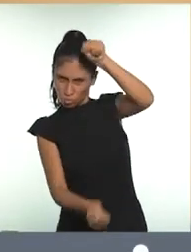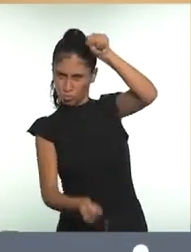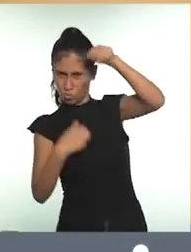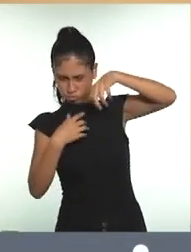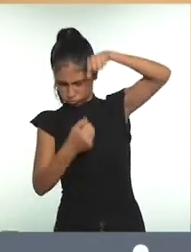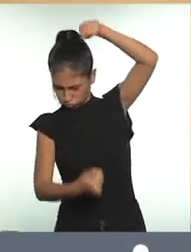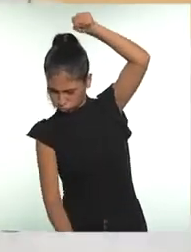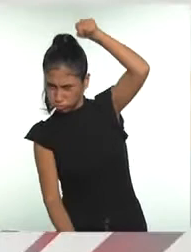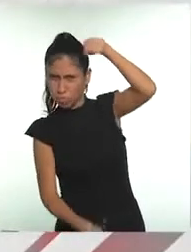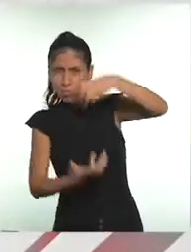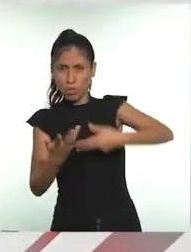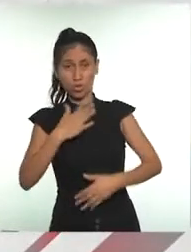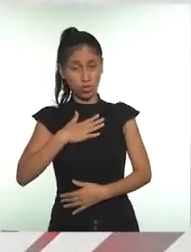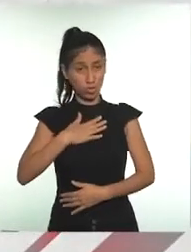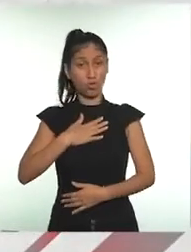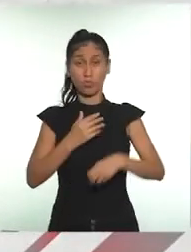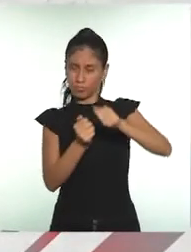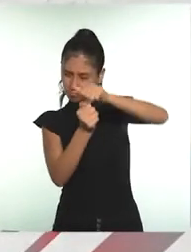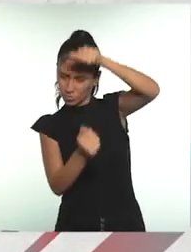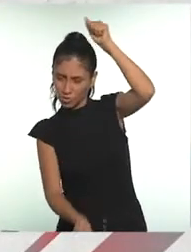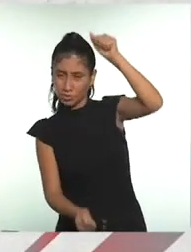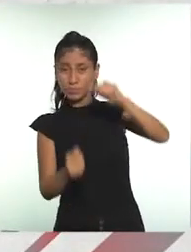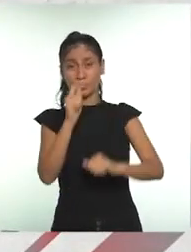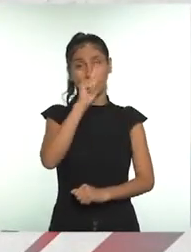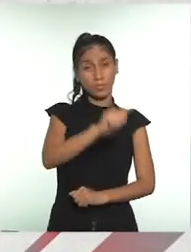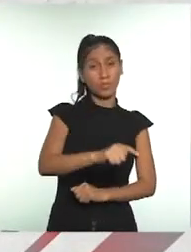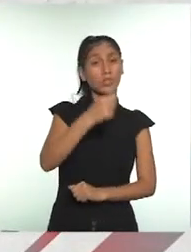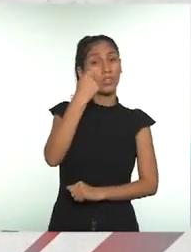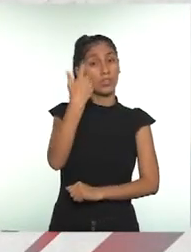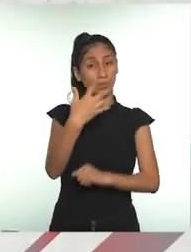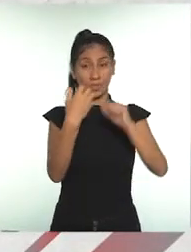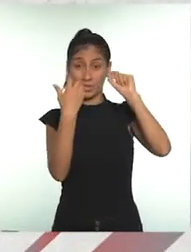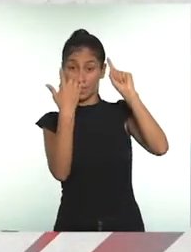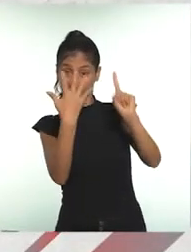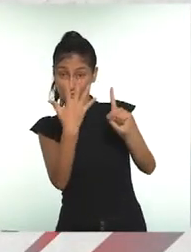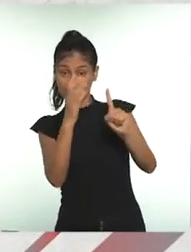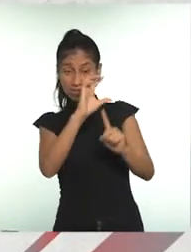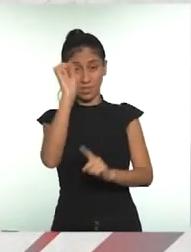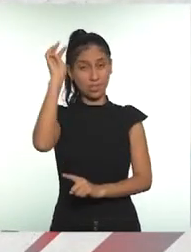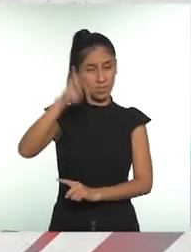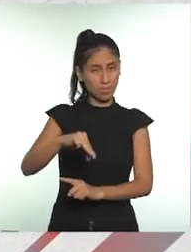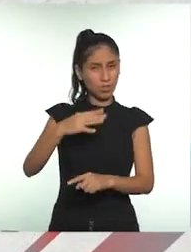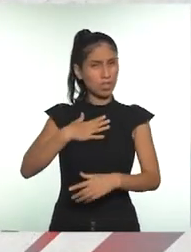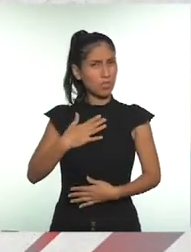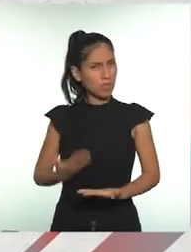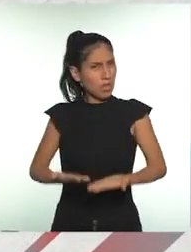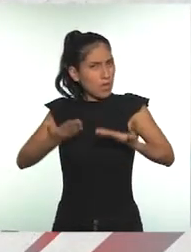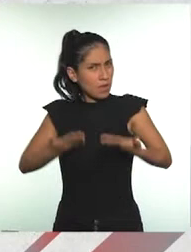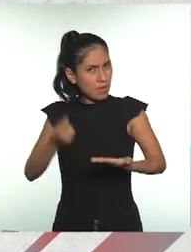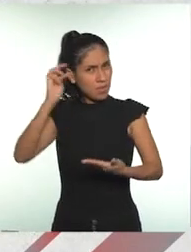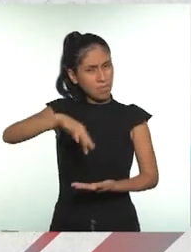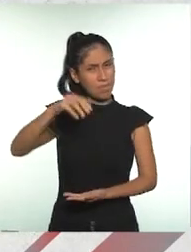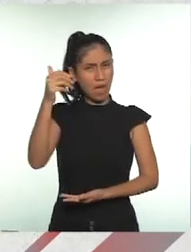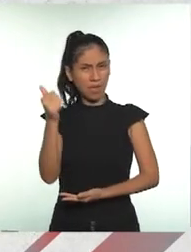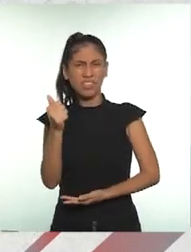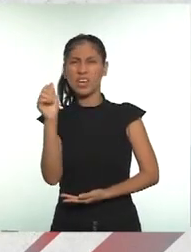medimos nuestra estatura. Yo mido 156 centímetros de estatura. y mi masa es